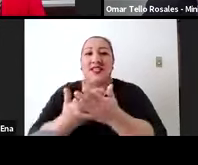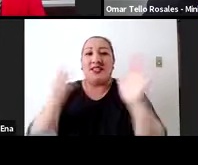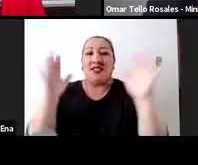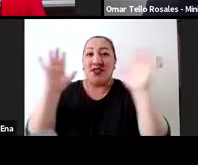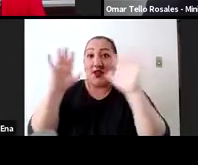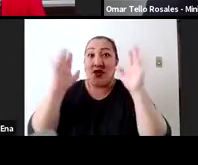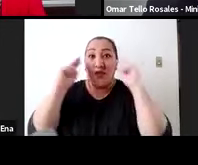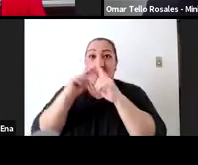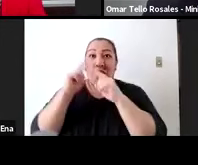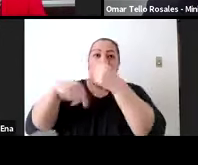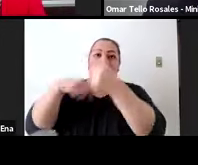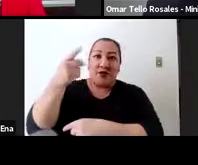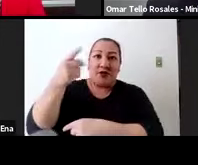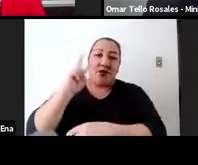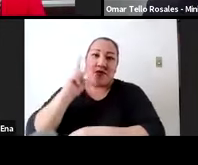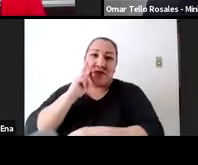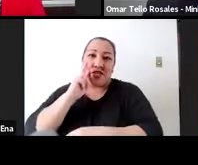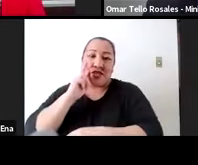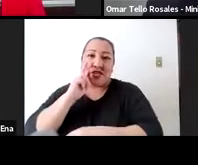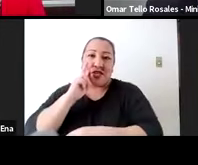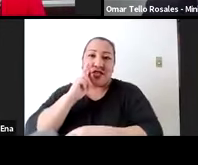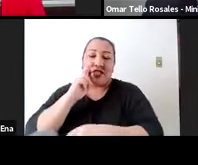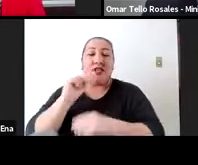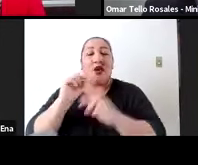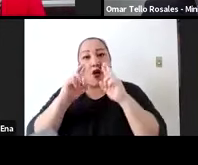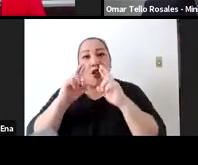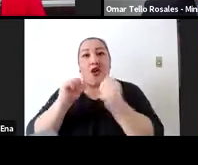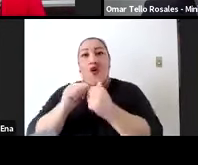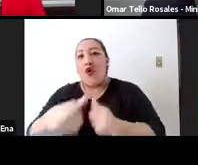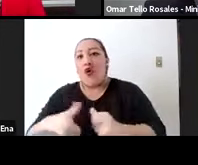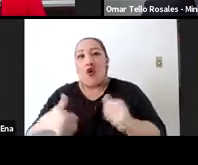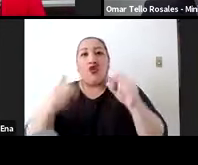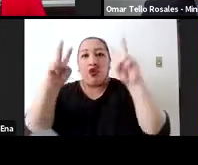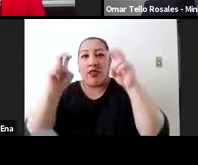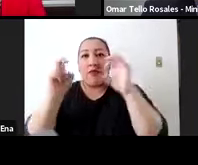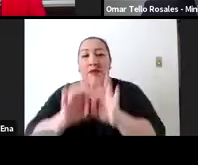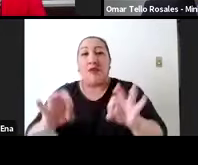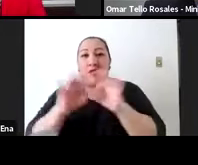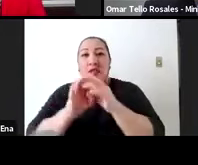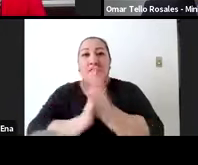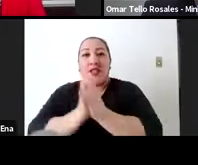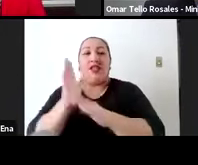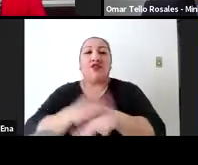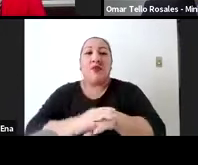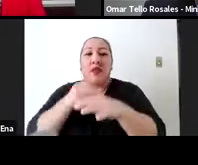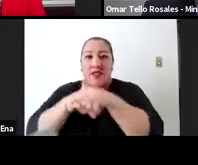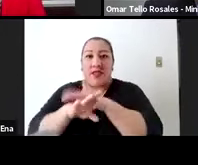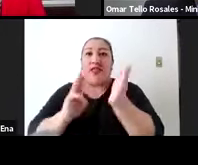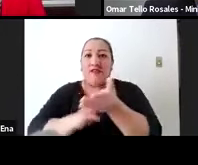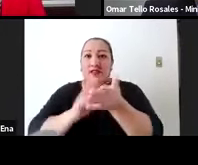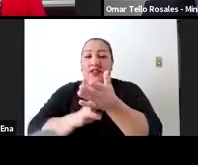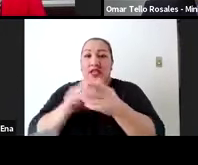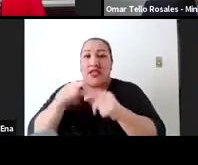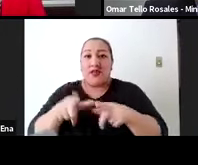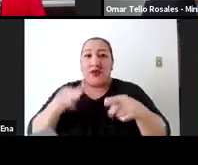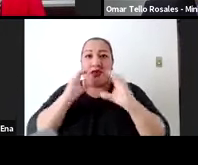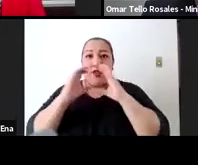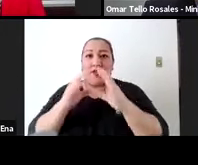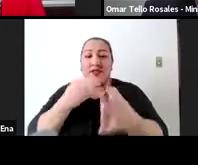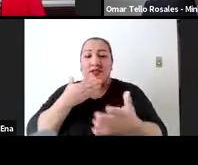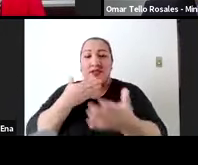viendo el próximo viernes, seguramente con otro tema interesante de la Defensoría del Pueblo en estos espacios de los